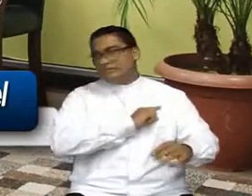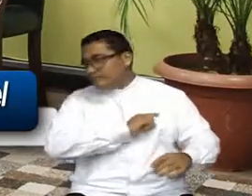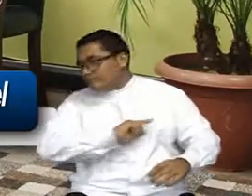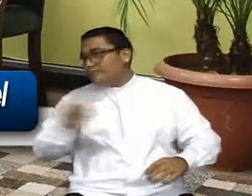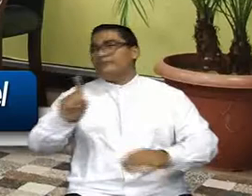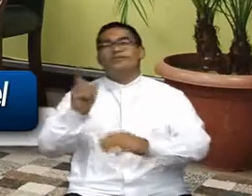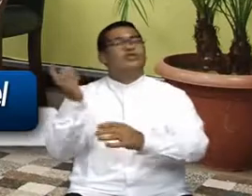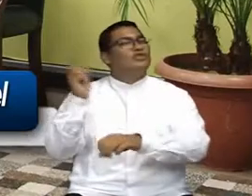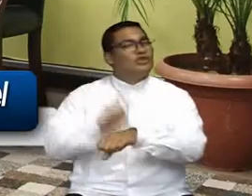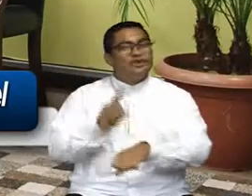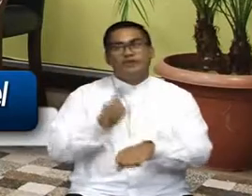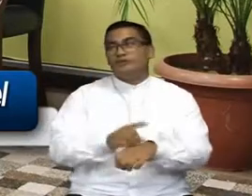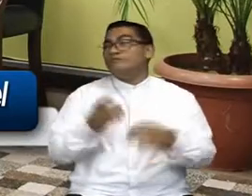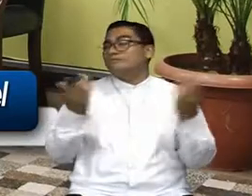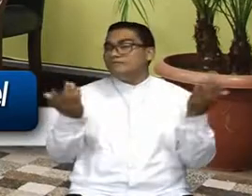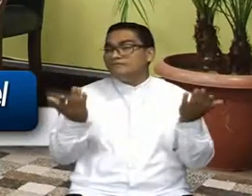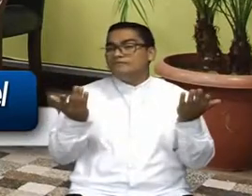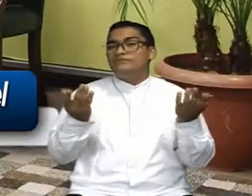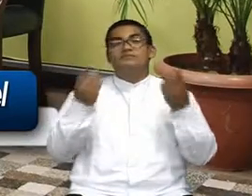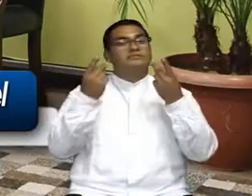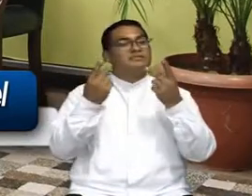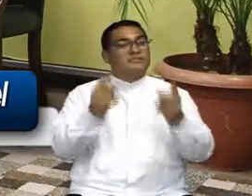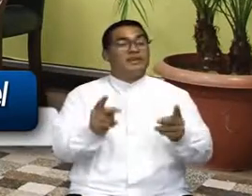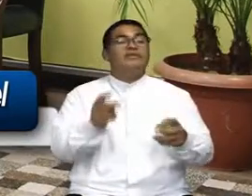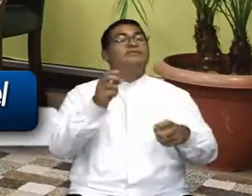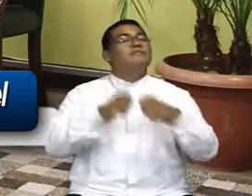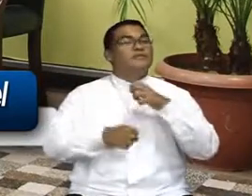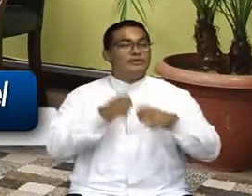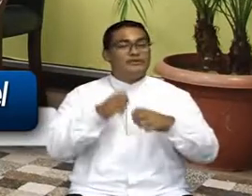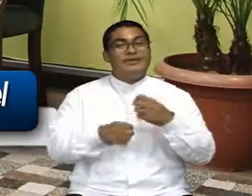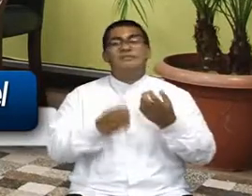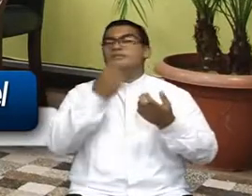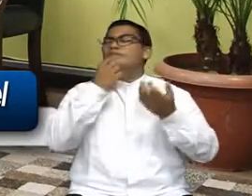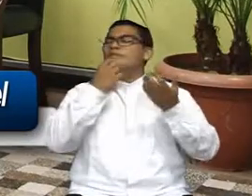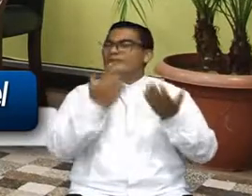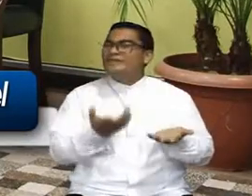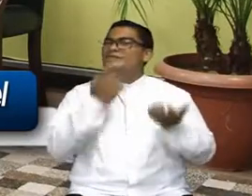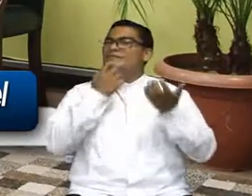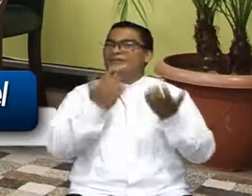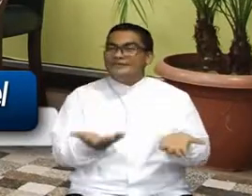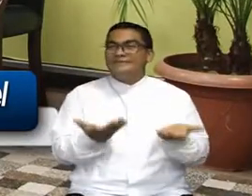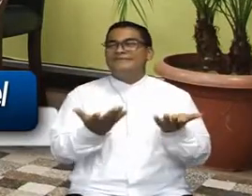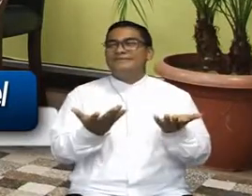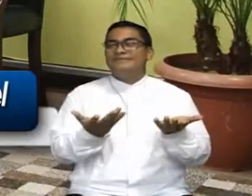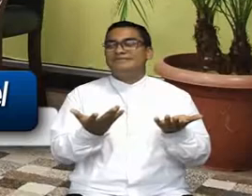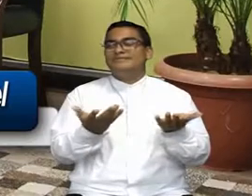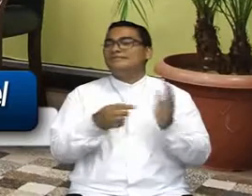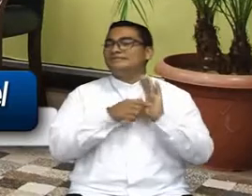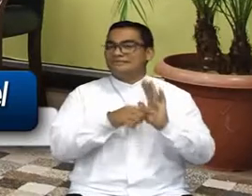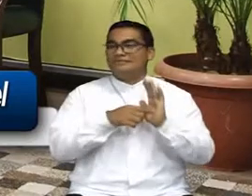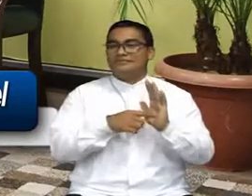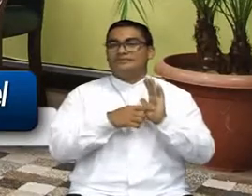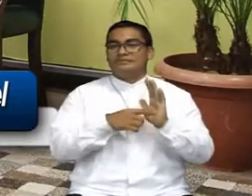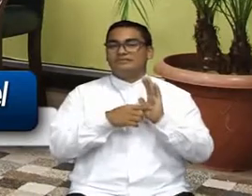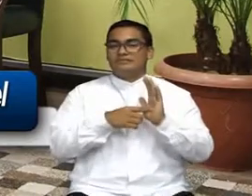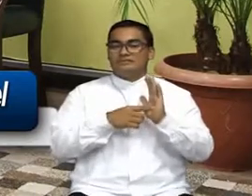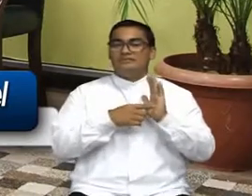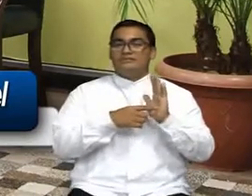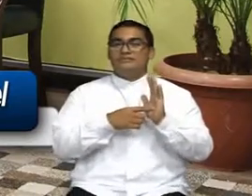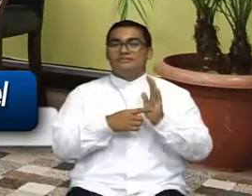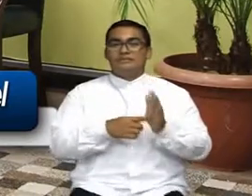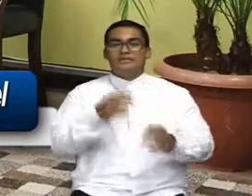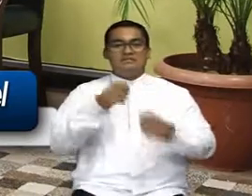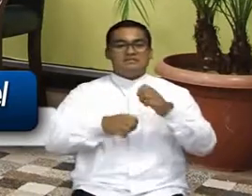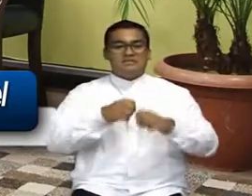me desaparece, pero todo tiene una causa del porqué, y eso es lo que nosotros tenemos que ver. Y con este tipo de